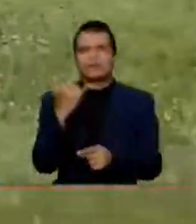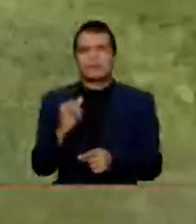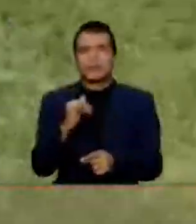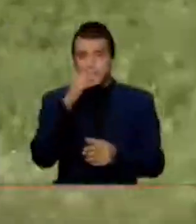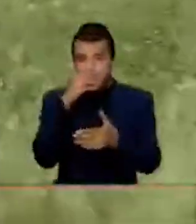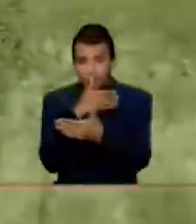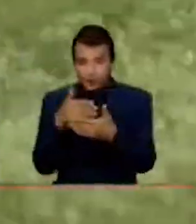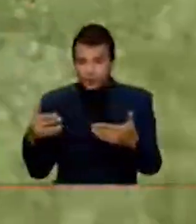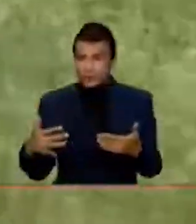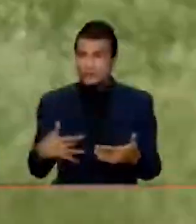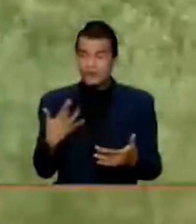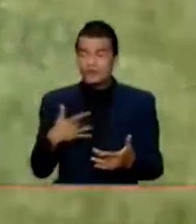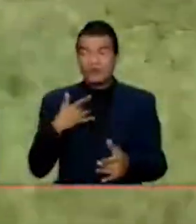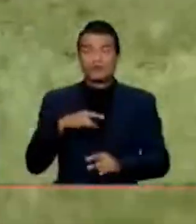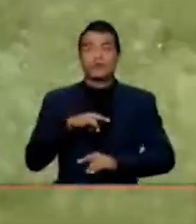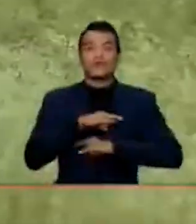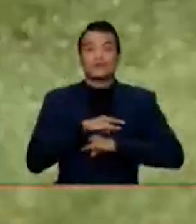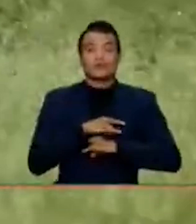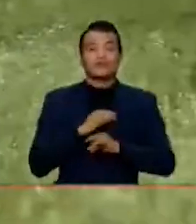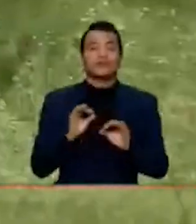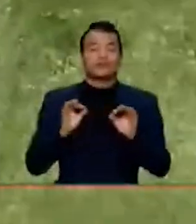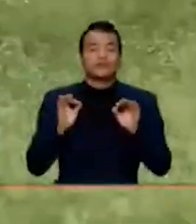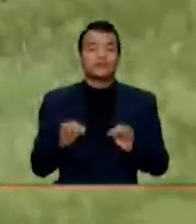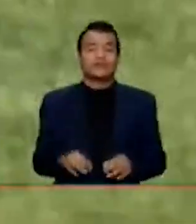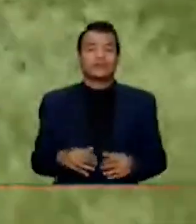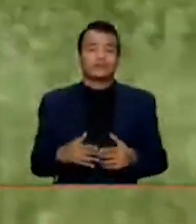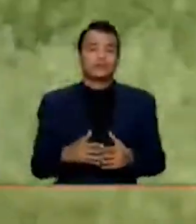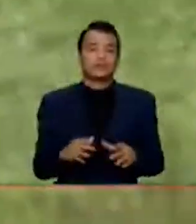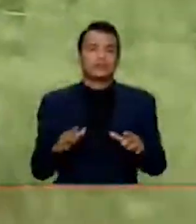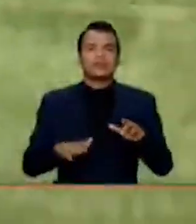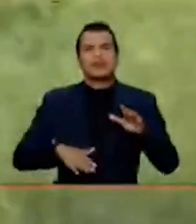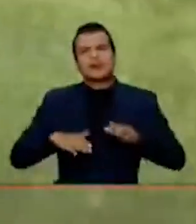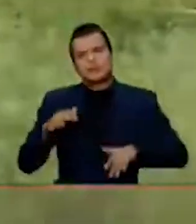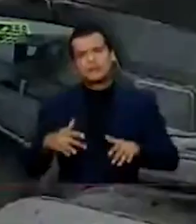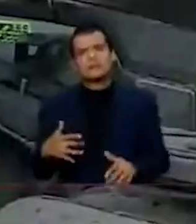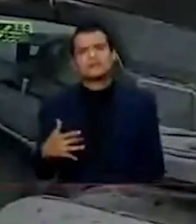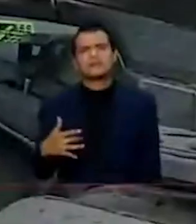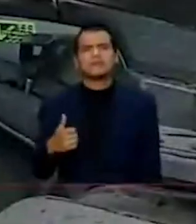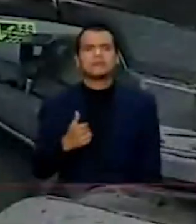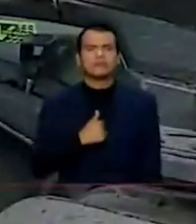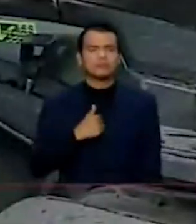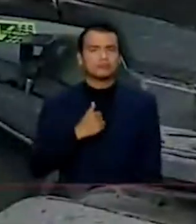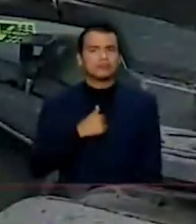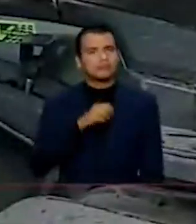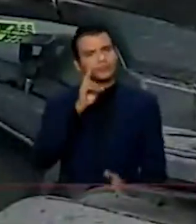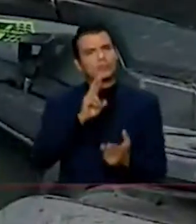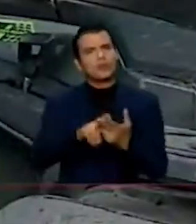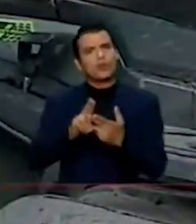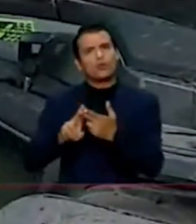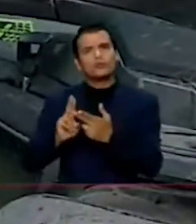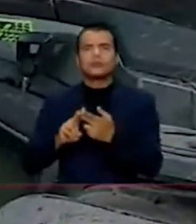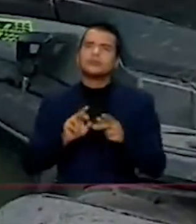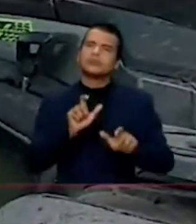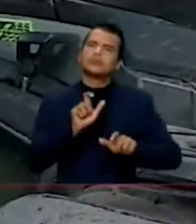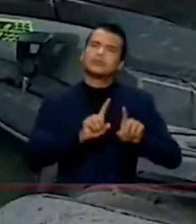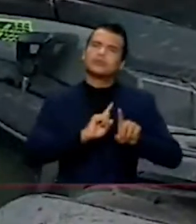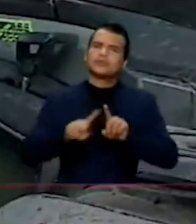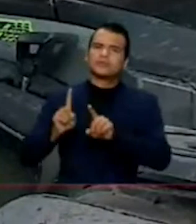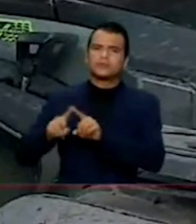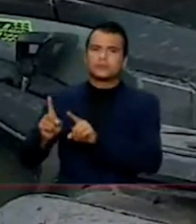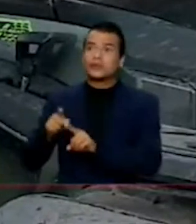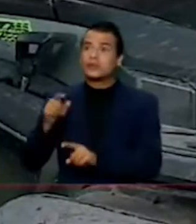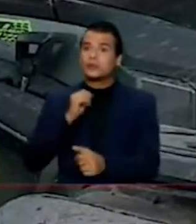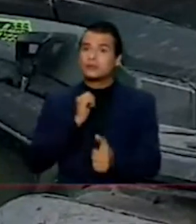a los más pequeños. Puedo a veces como conocer nuevas personas, me gusta mucho